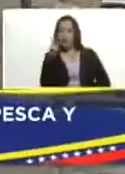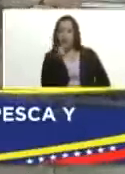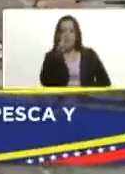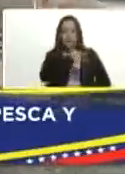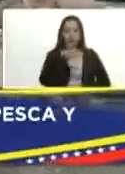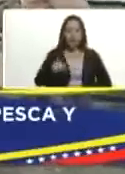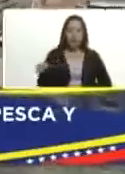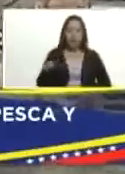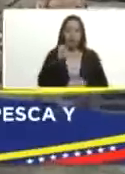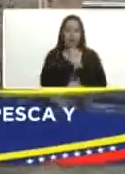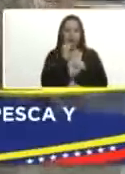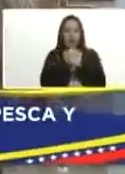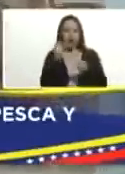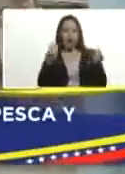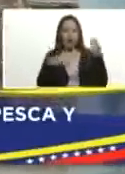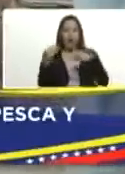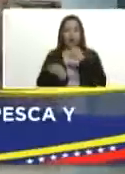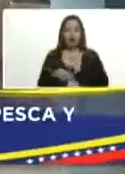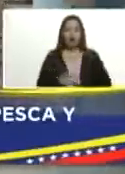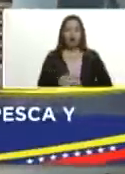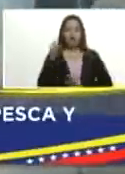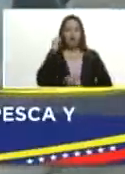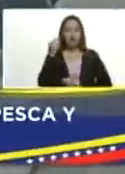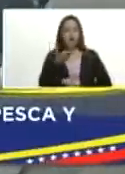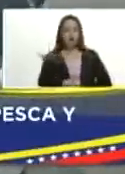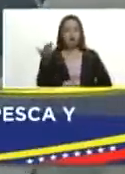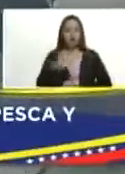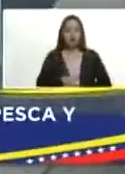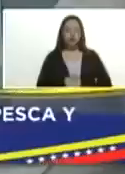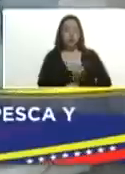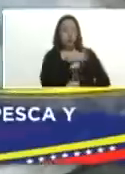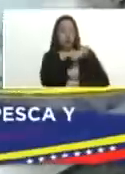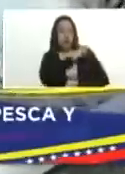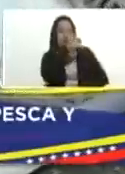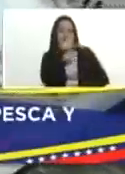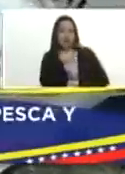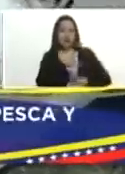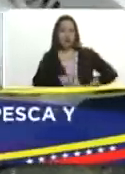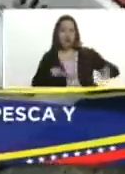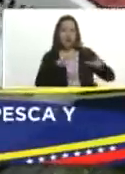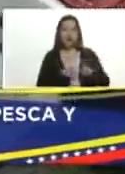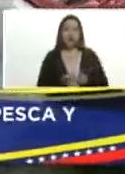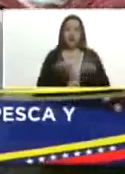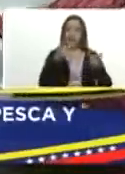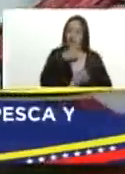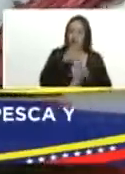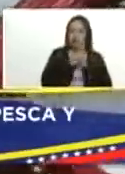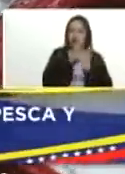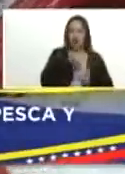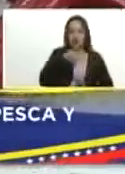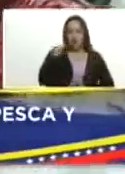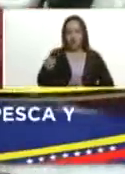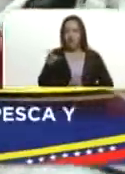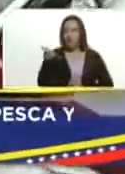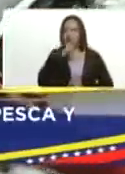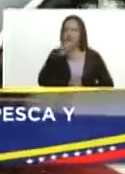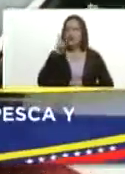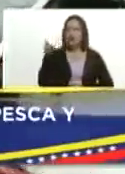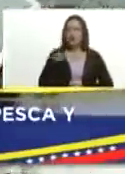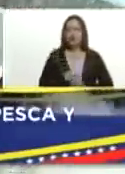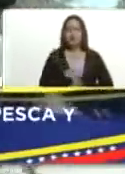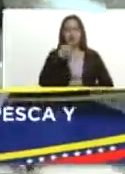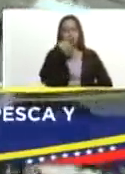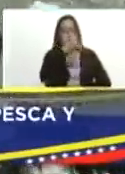trabajadores. Sí. Ah, muchacha. Y es la jefa de esta sala. Bueno, daré la palabra. ¿Cómo te llamas tú? Buenas tardes,